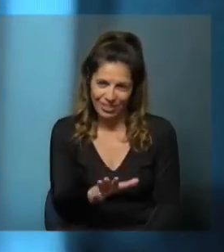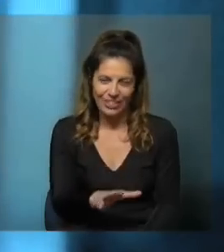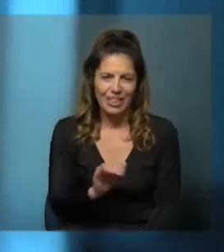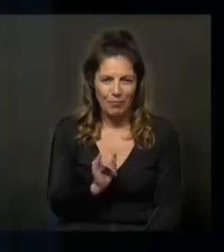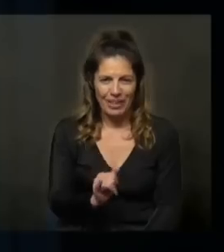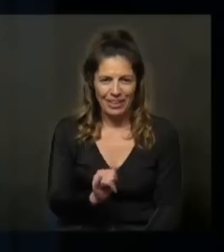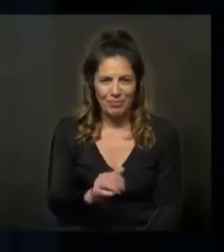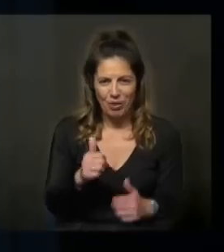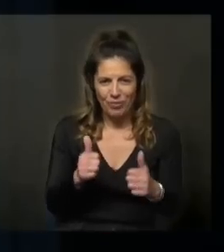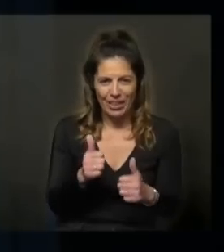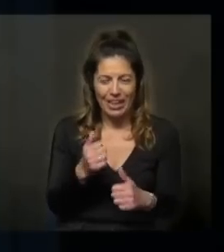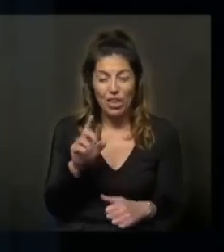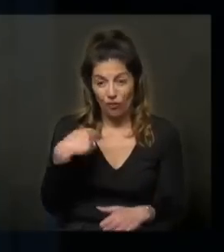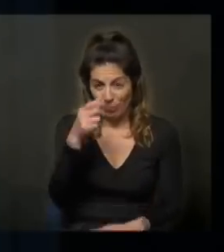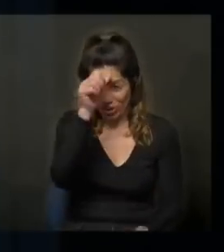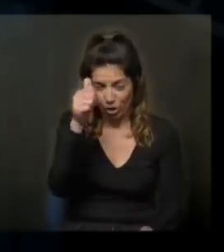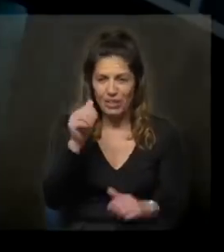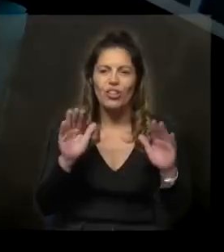muy bien